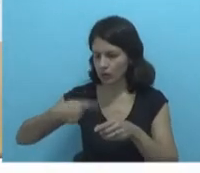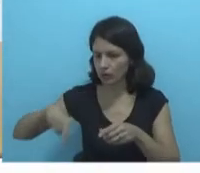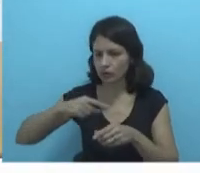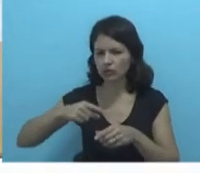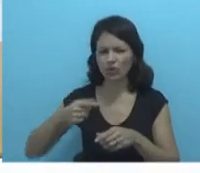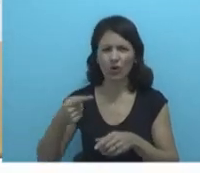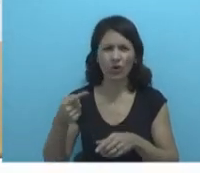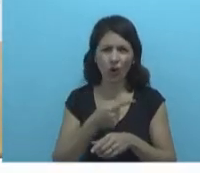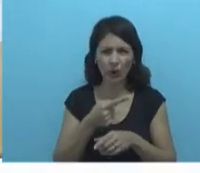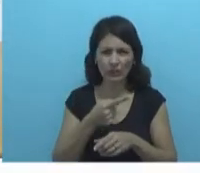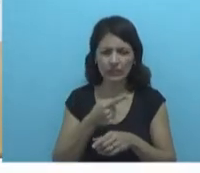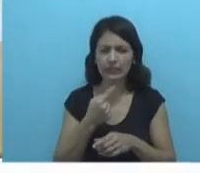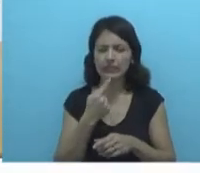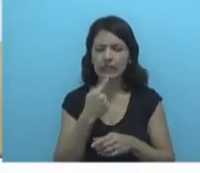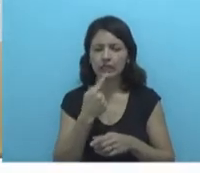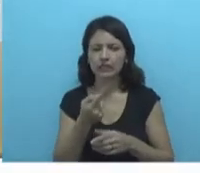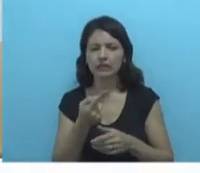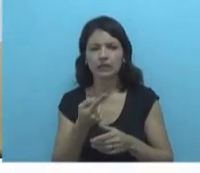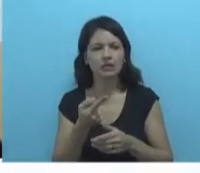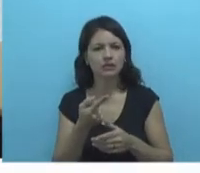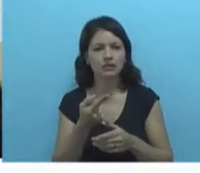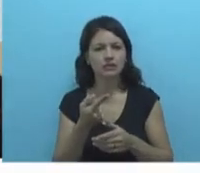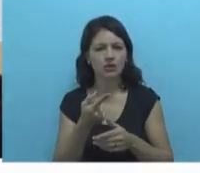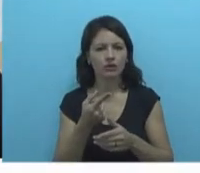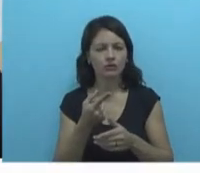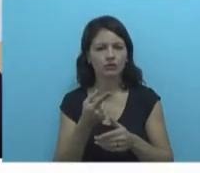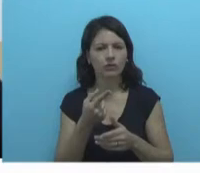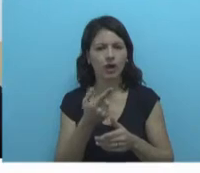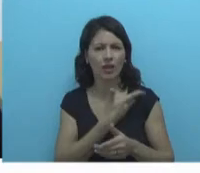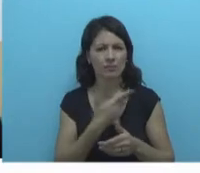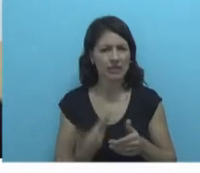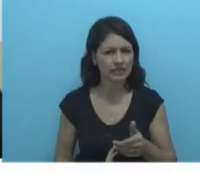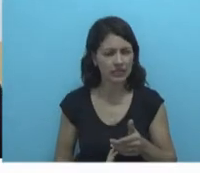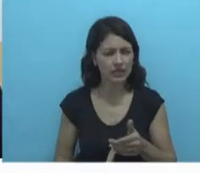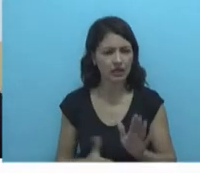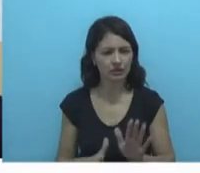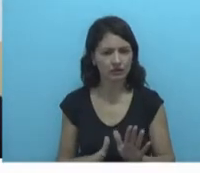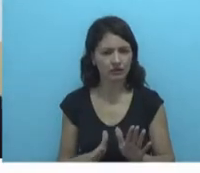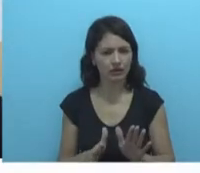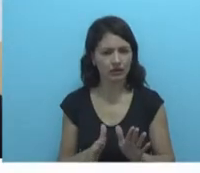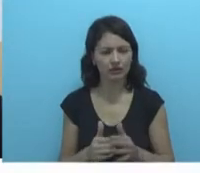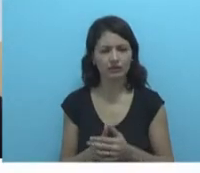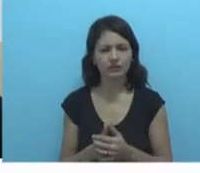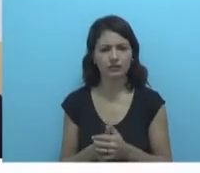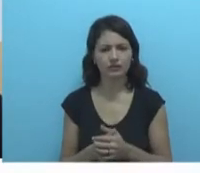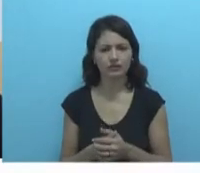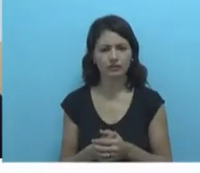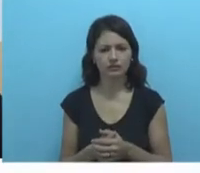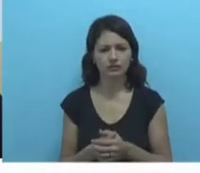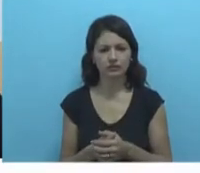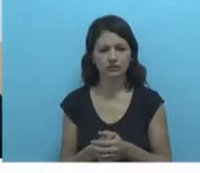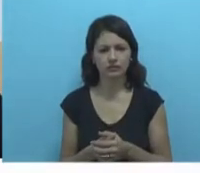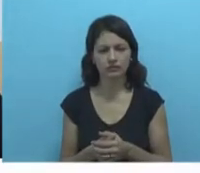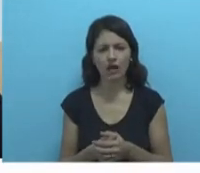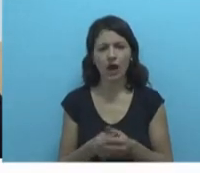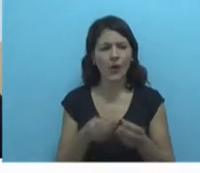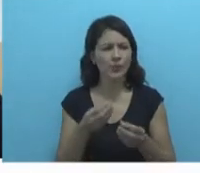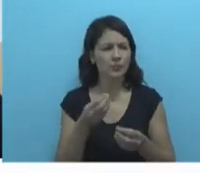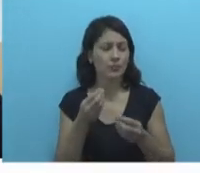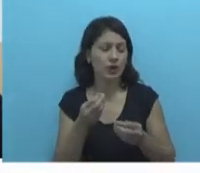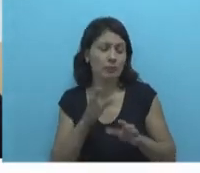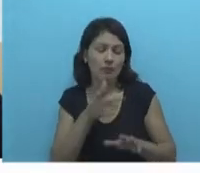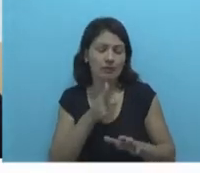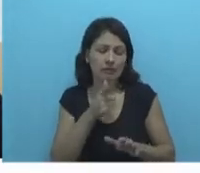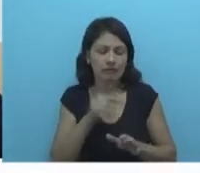Una medida que está originada en supuestamente los índices de inflación que